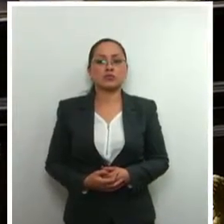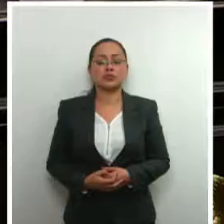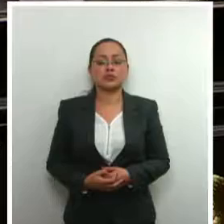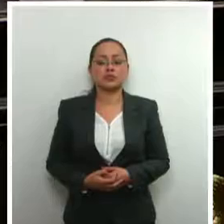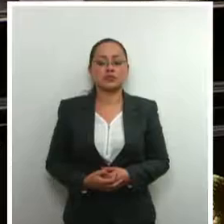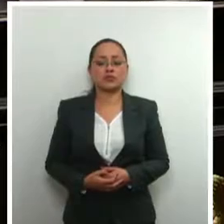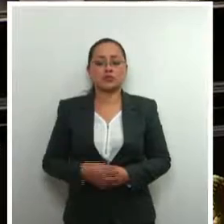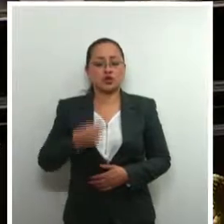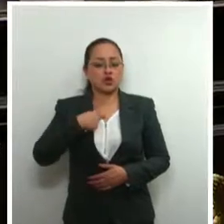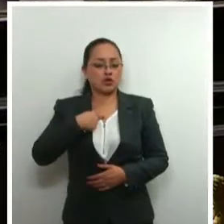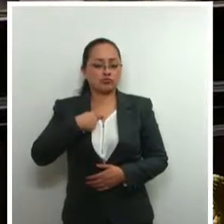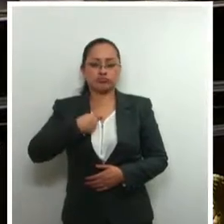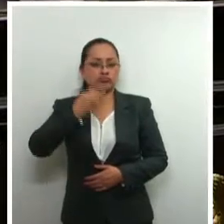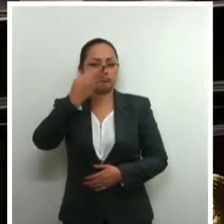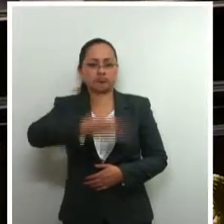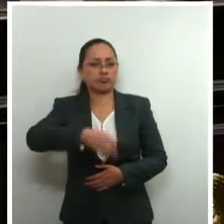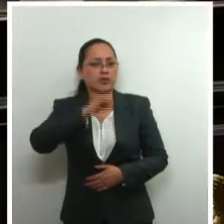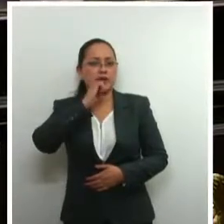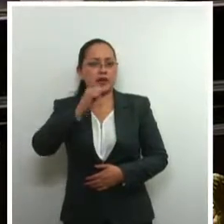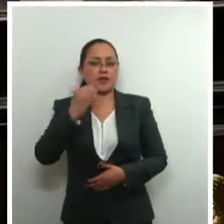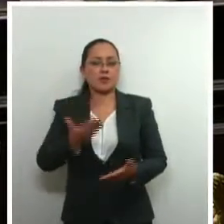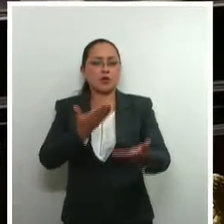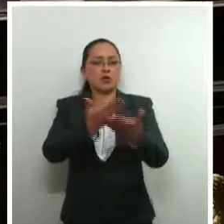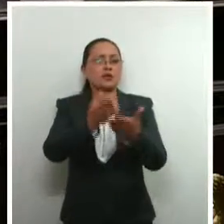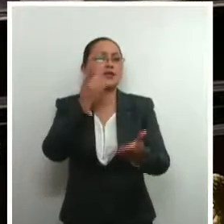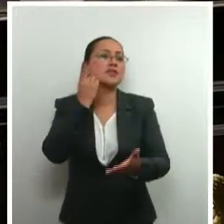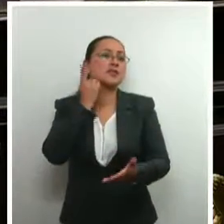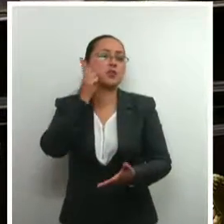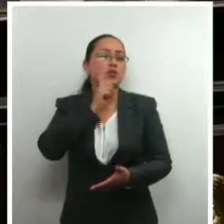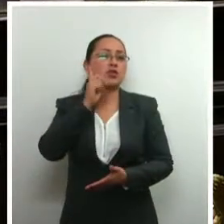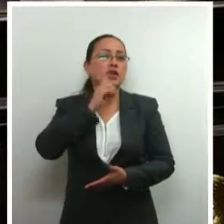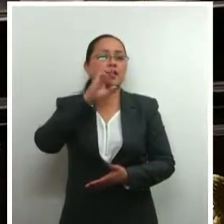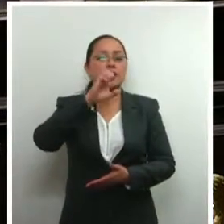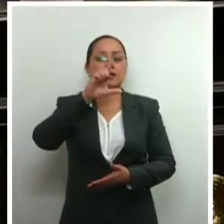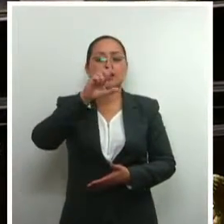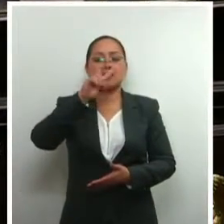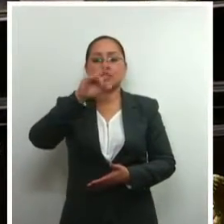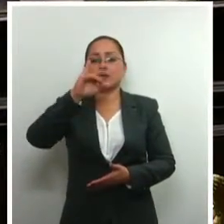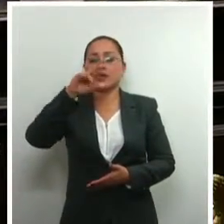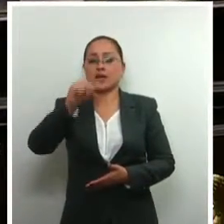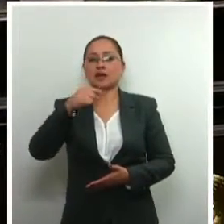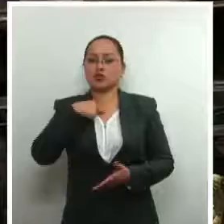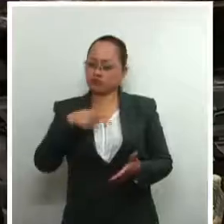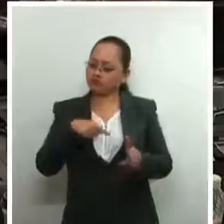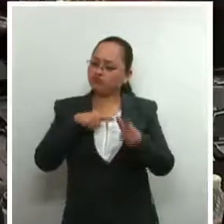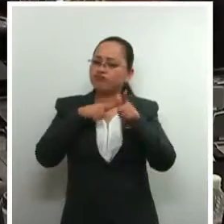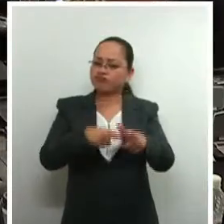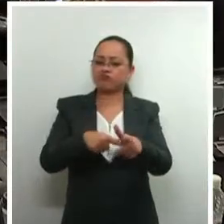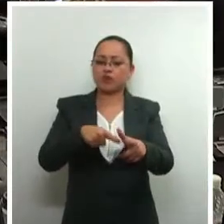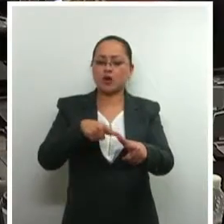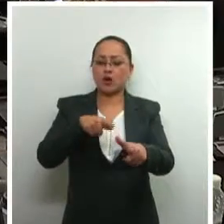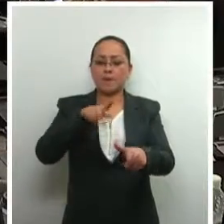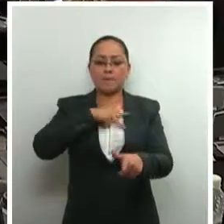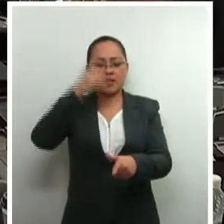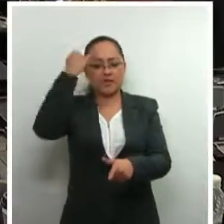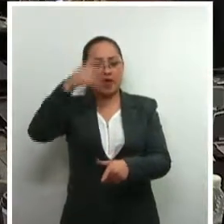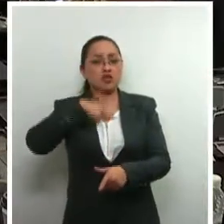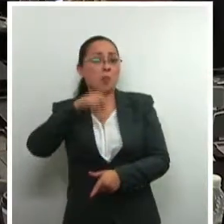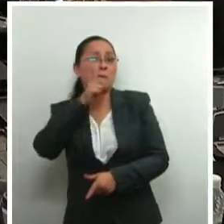No acepto la propuesta de la diputada Elvira Daniel y sostengo lo que dije. Yo no